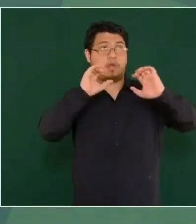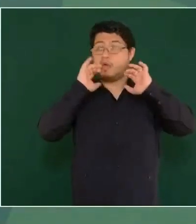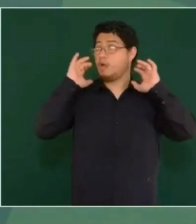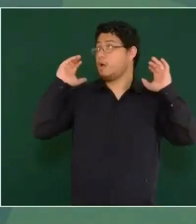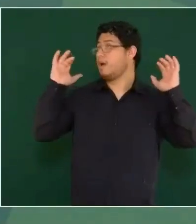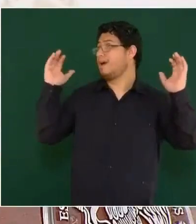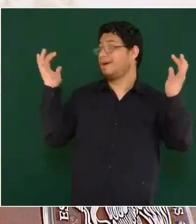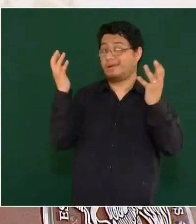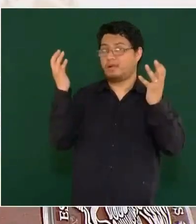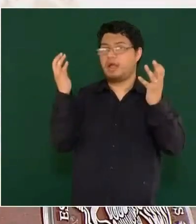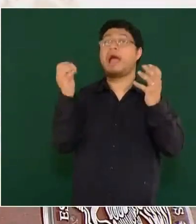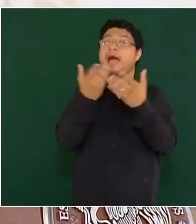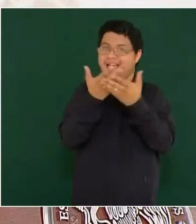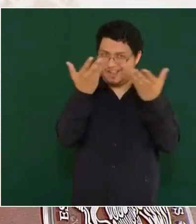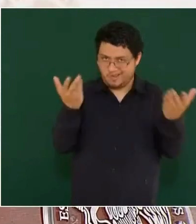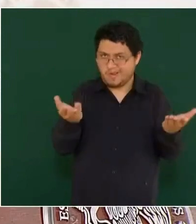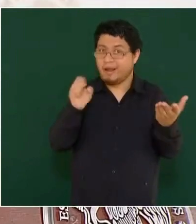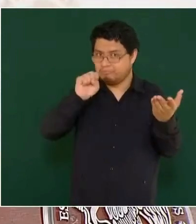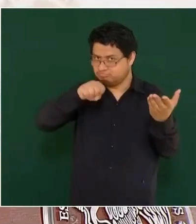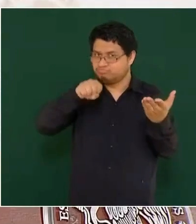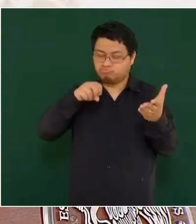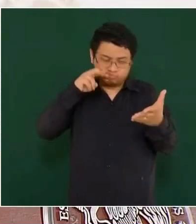ahora sí